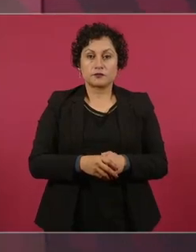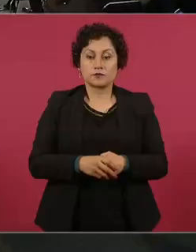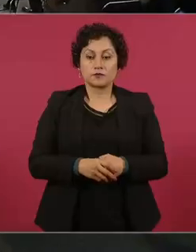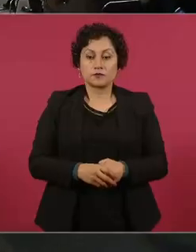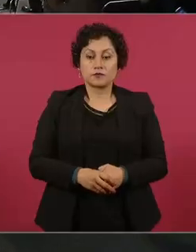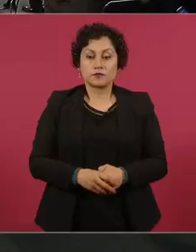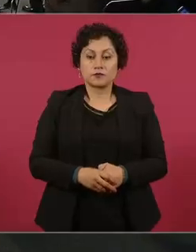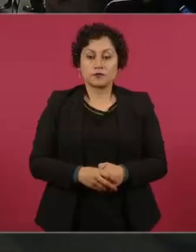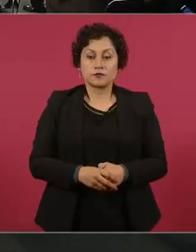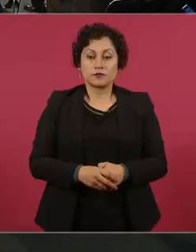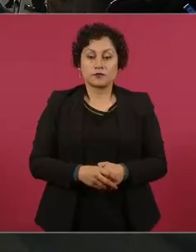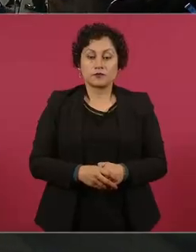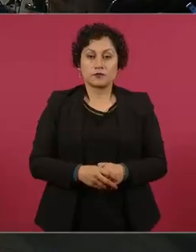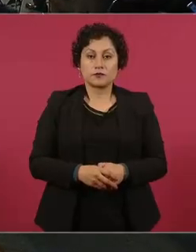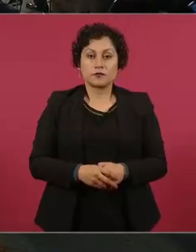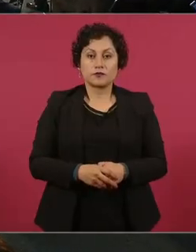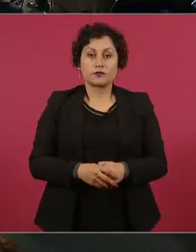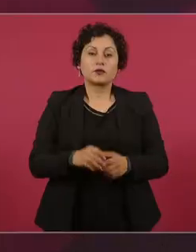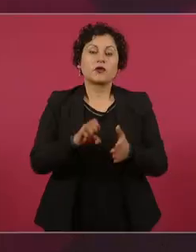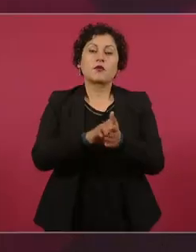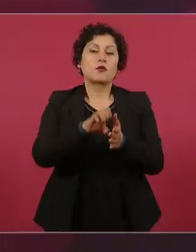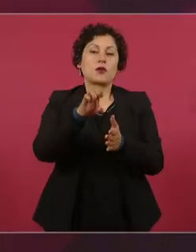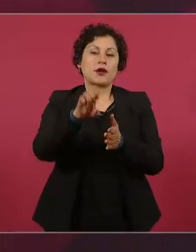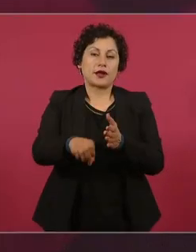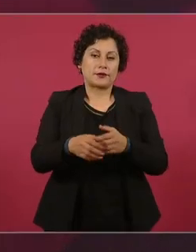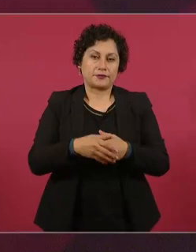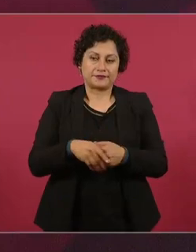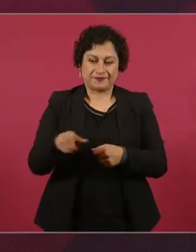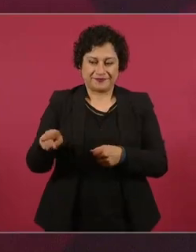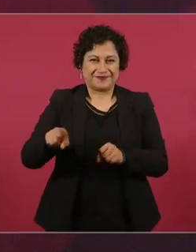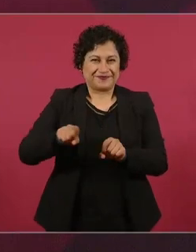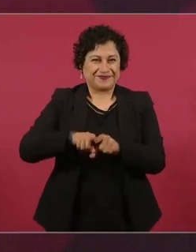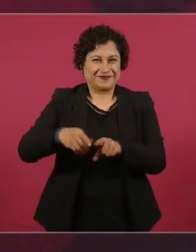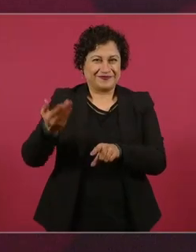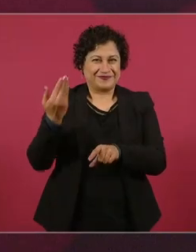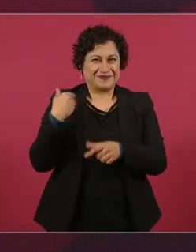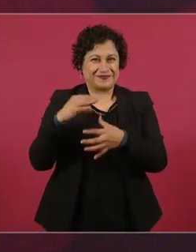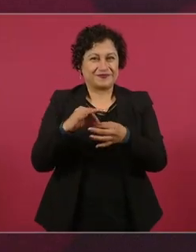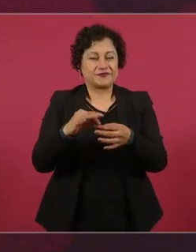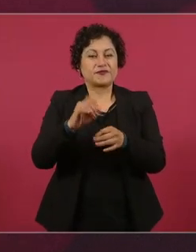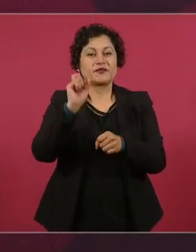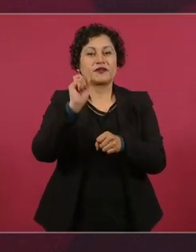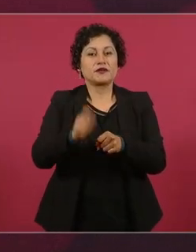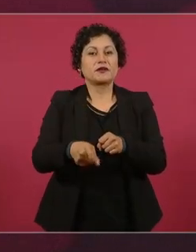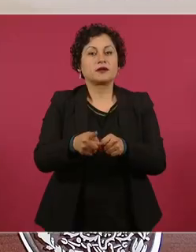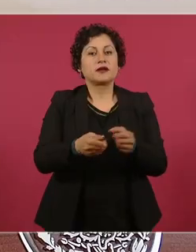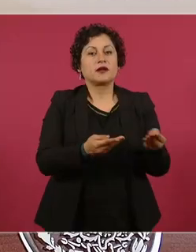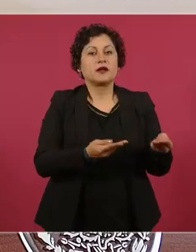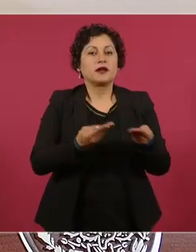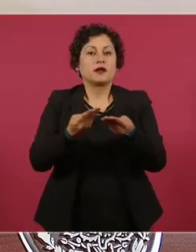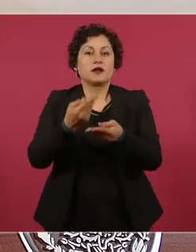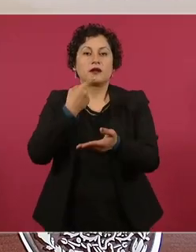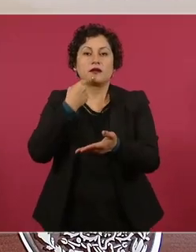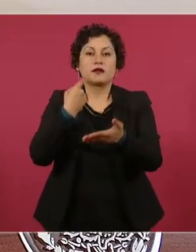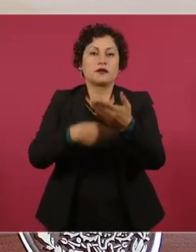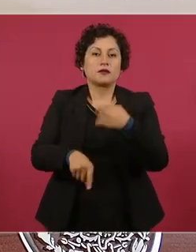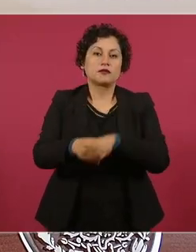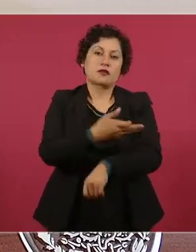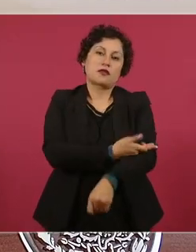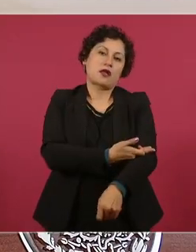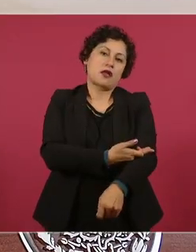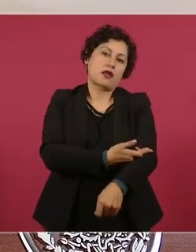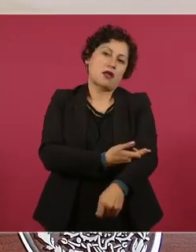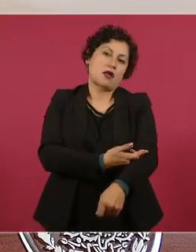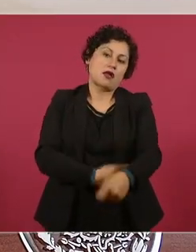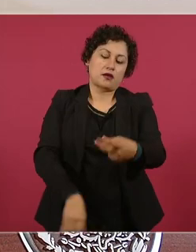se presentó tarde la denuncia, no está el nombre completo, no es la